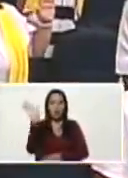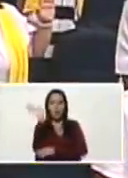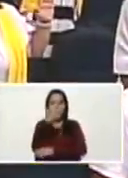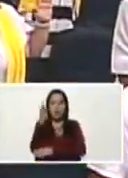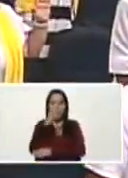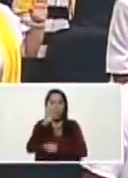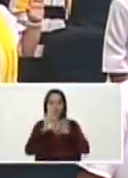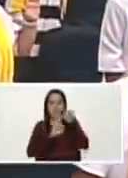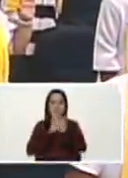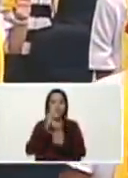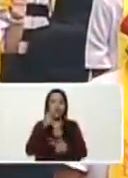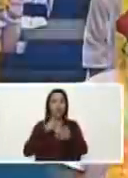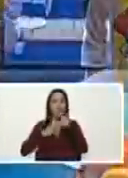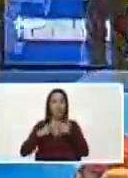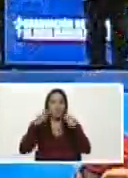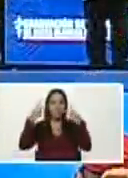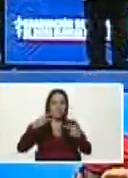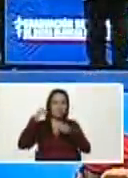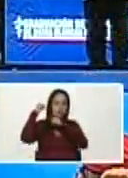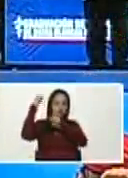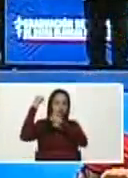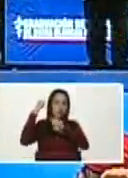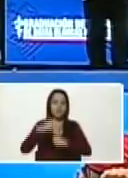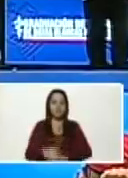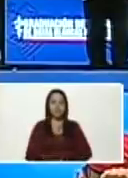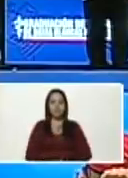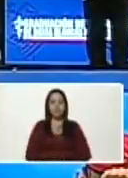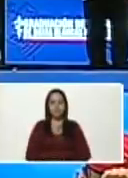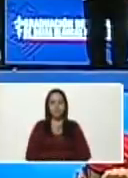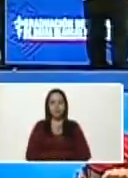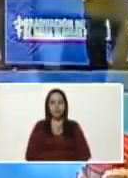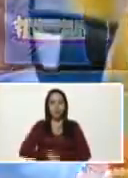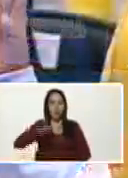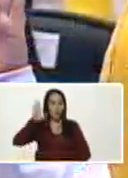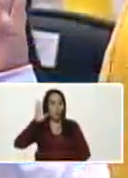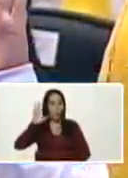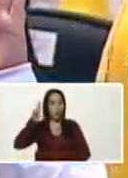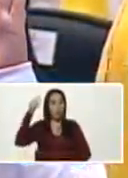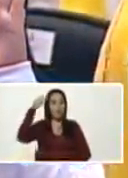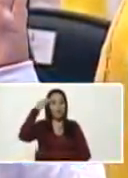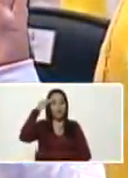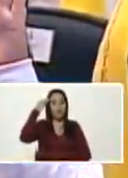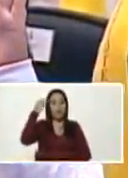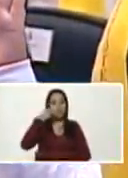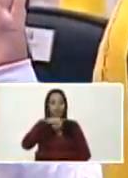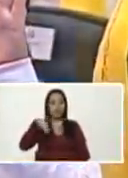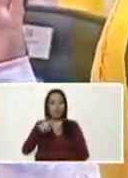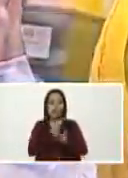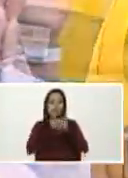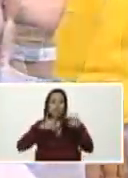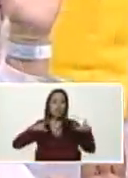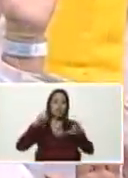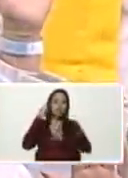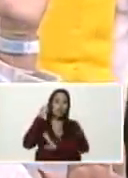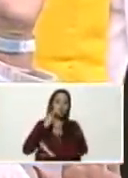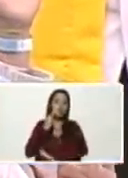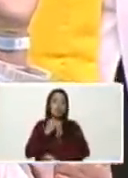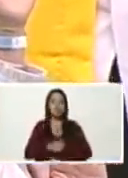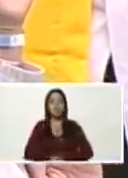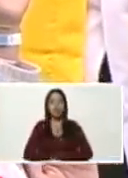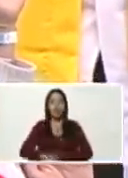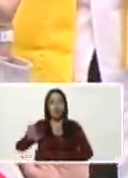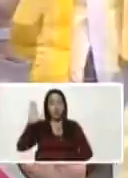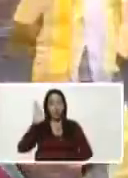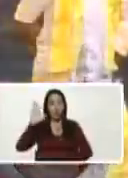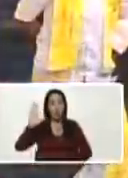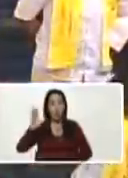tricolor victoriosa en Ayacucho, juran por la memoria de nuestro libertador Simón Bolívar,